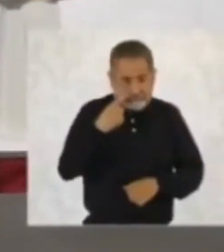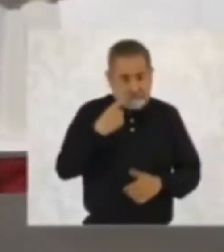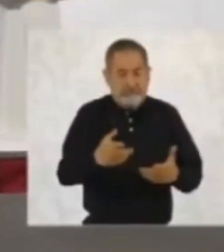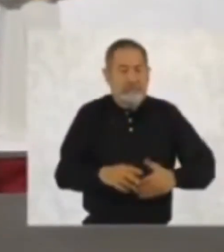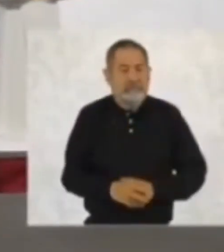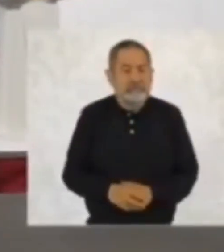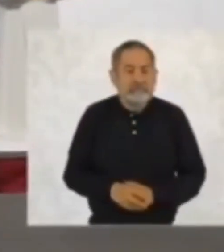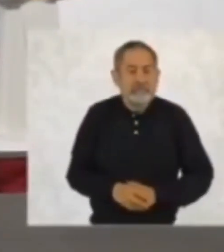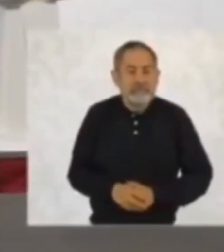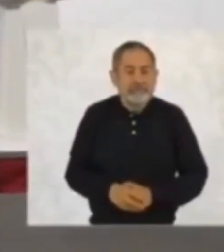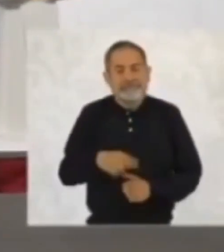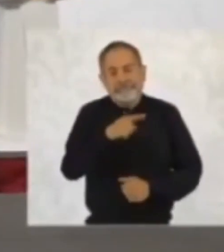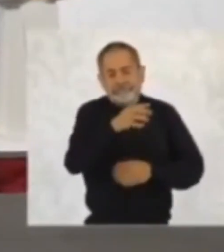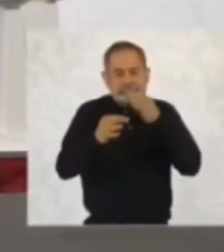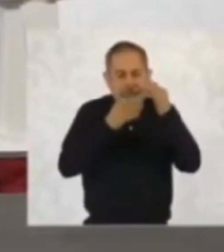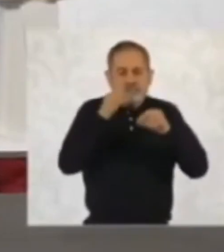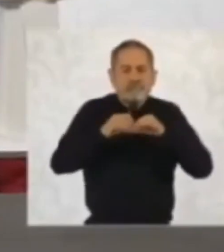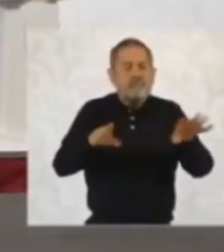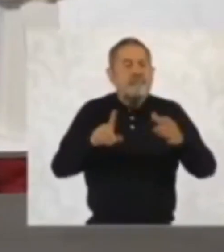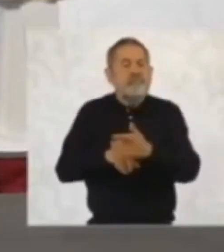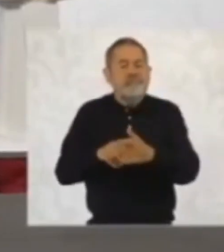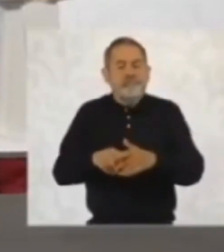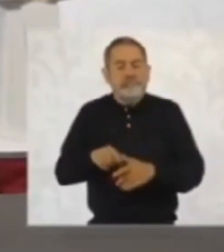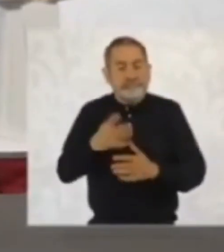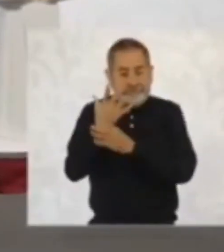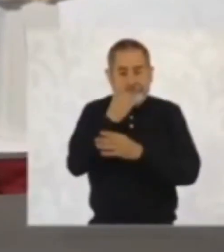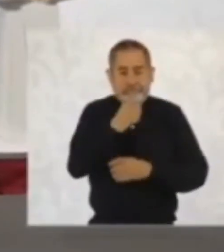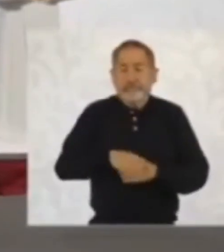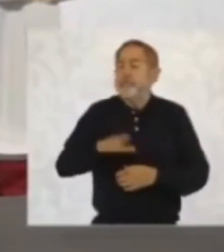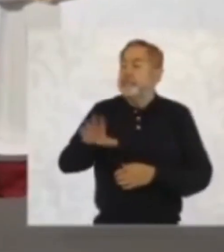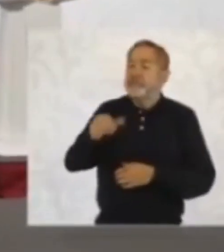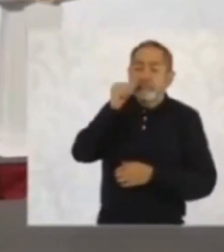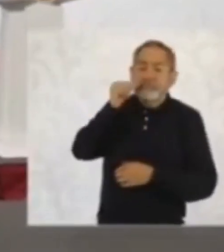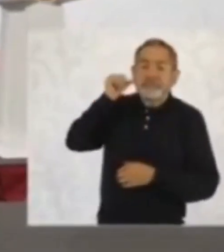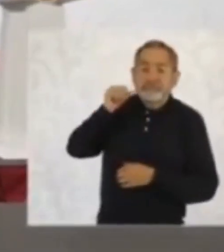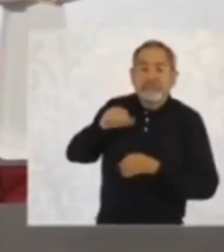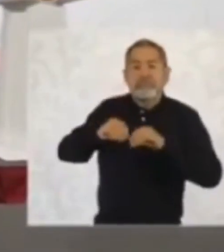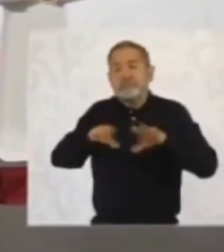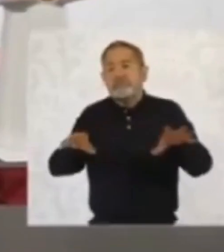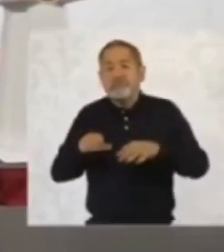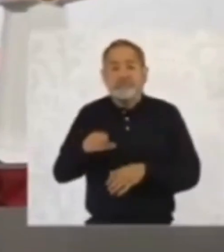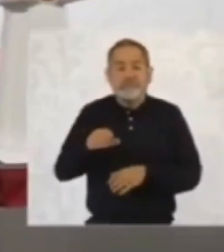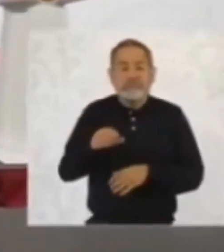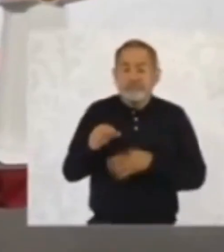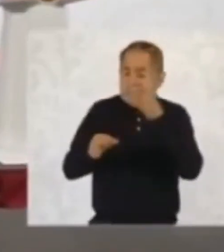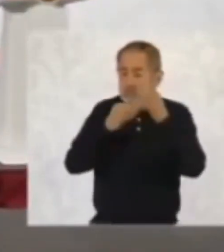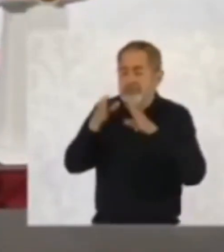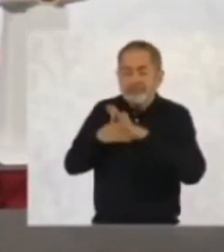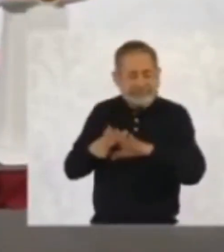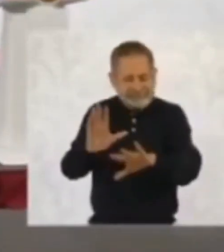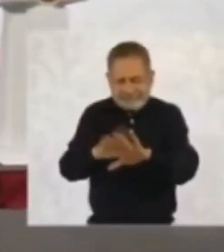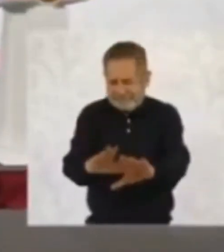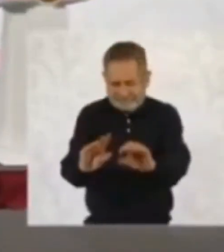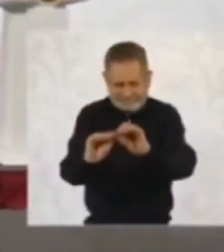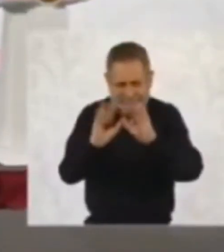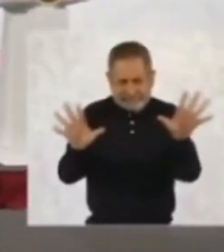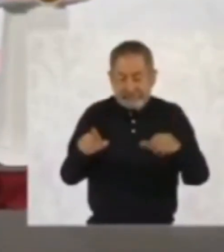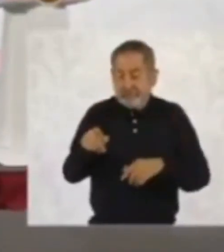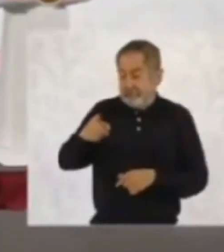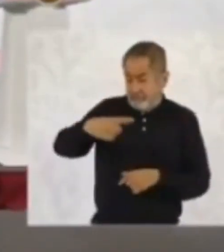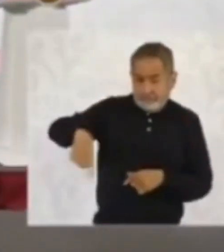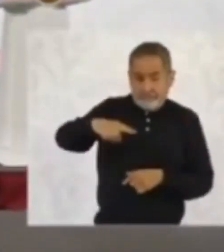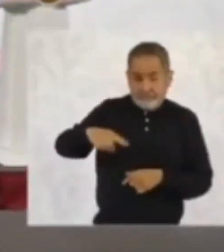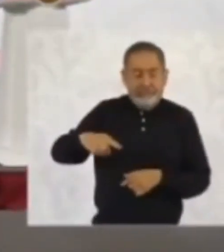envía esto. En las publicaciones emitidas ayer, tanto por ICE como por esta embajada, se informa claramente que